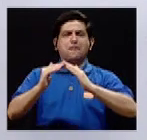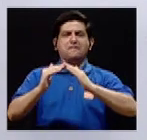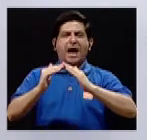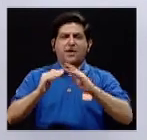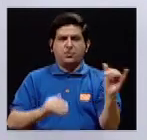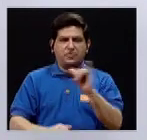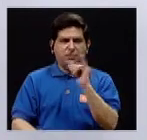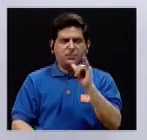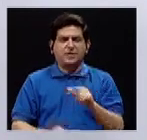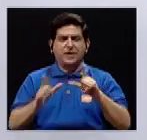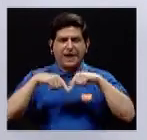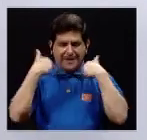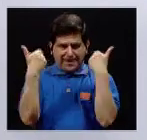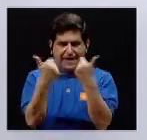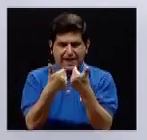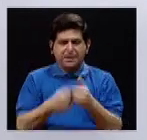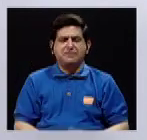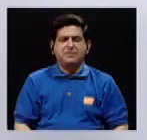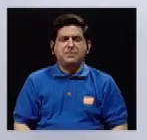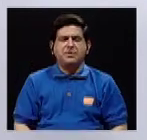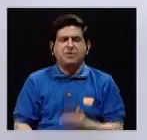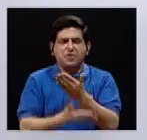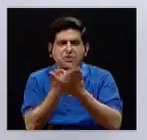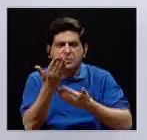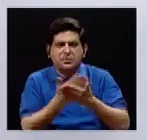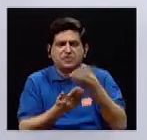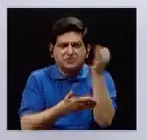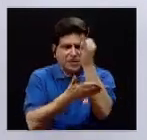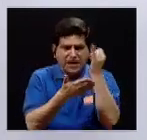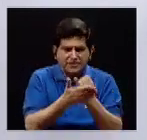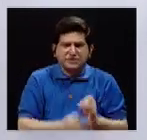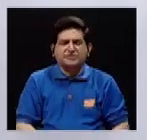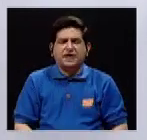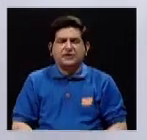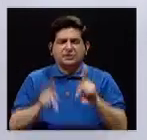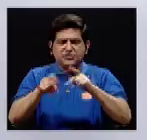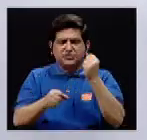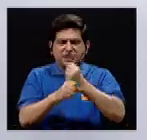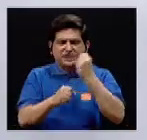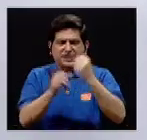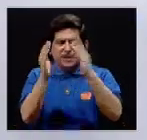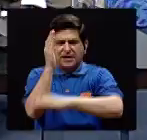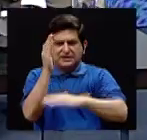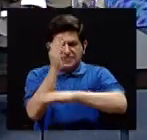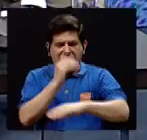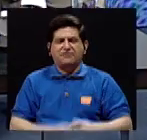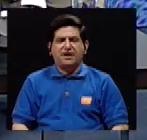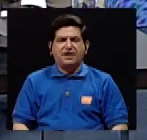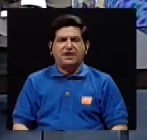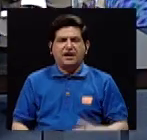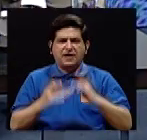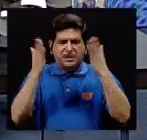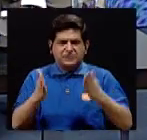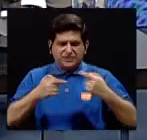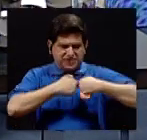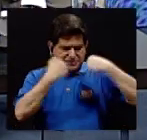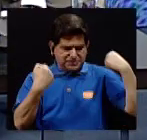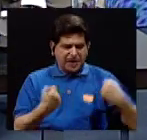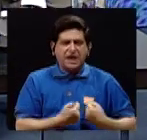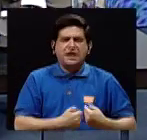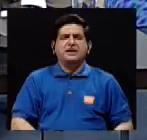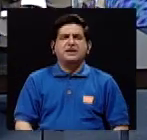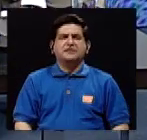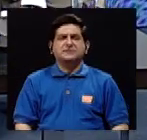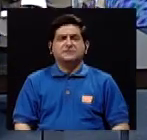eh Y también en los gremios los artesanos los carpinteros los cardiólogos los arquitectos los astres